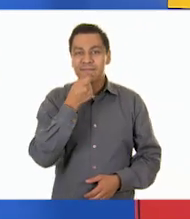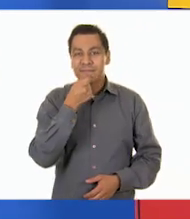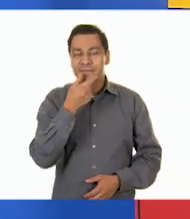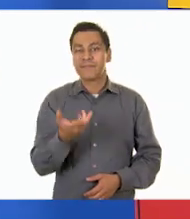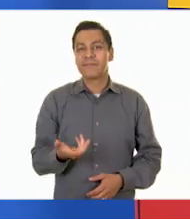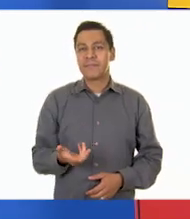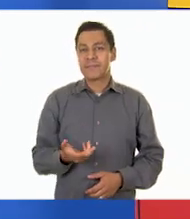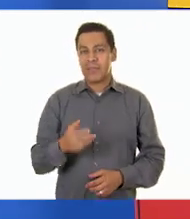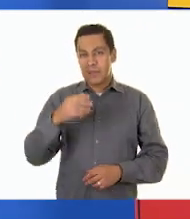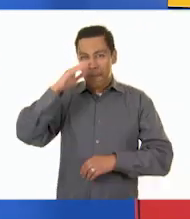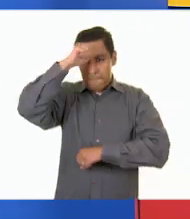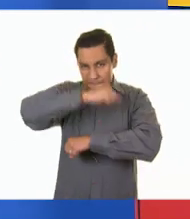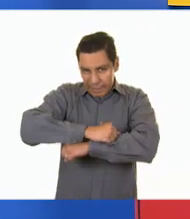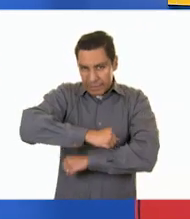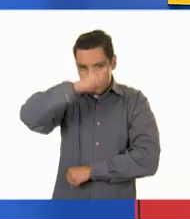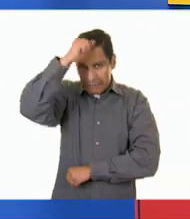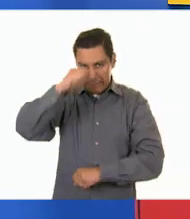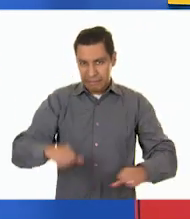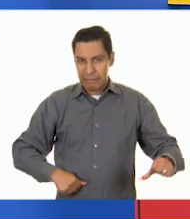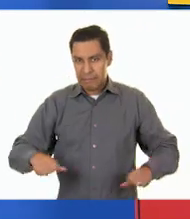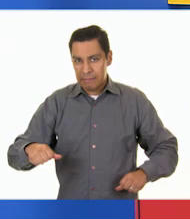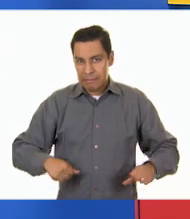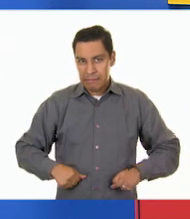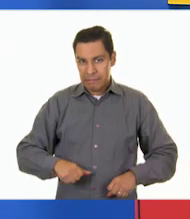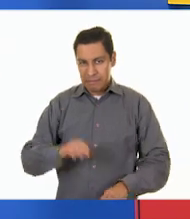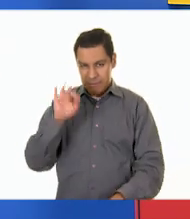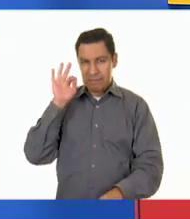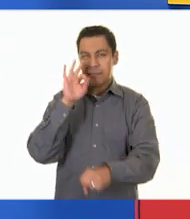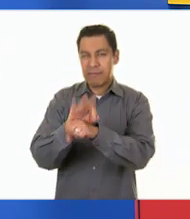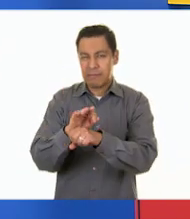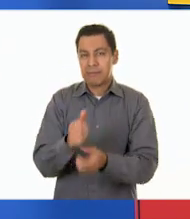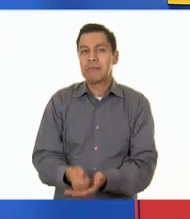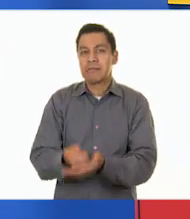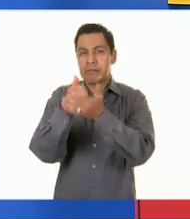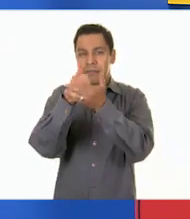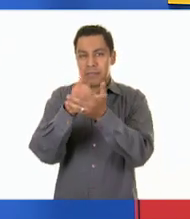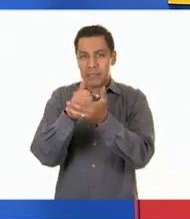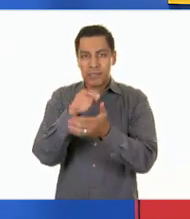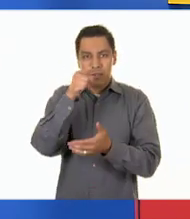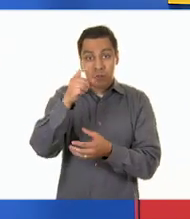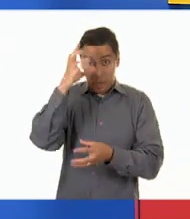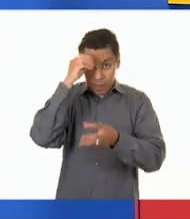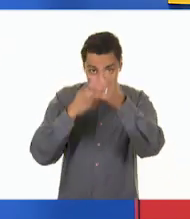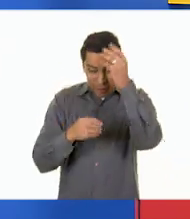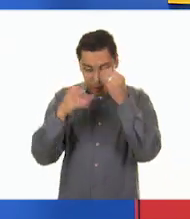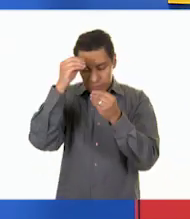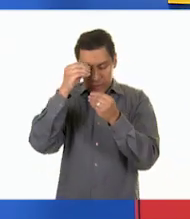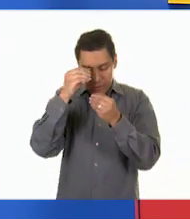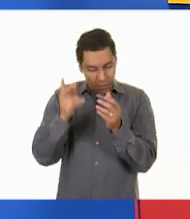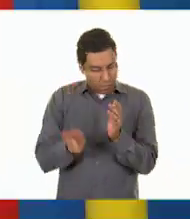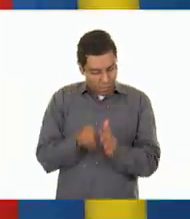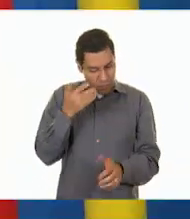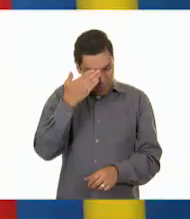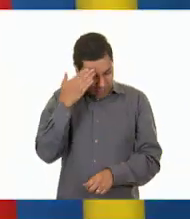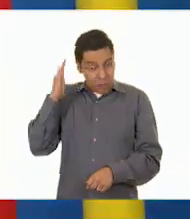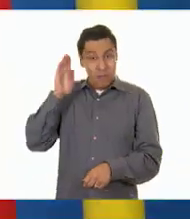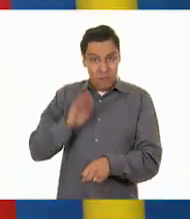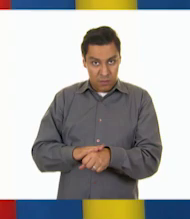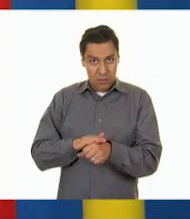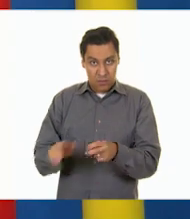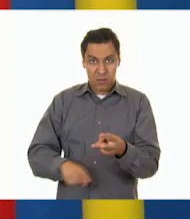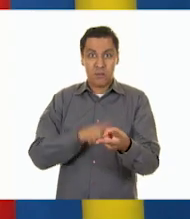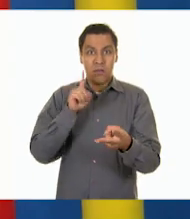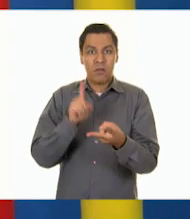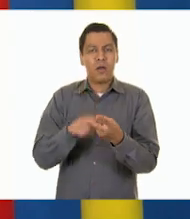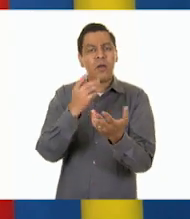actividades de ventana creativa tienen dos propósitos el primero es reforzar los aprendizajes que vimos durante la sesión y el segundo es tener